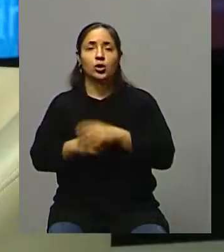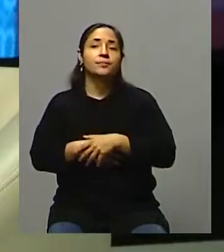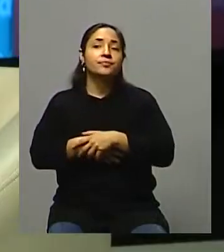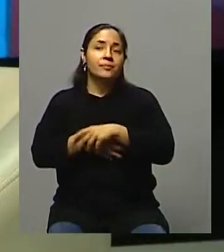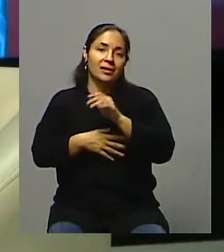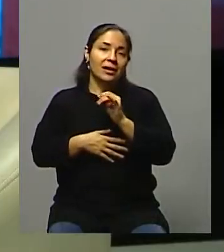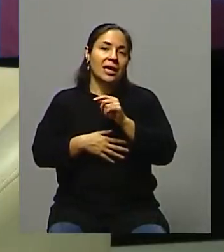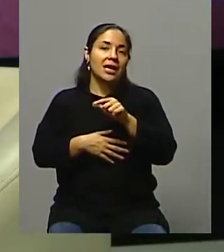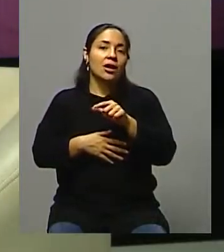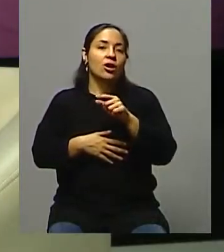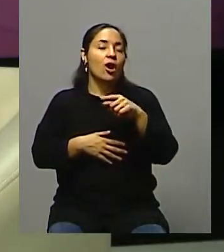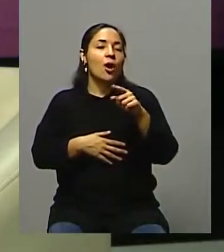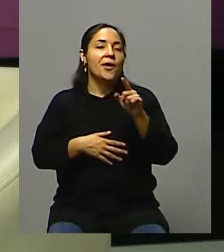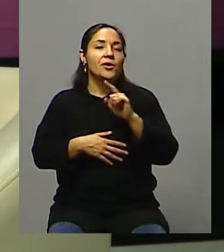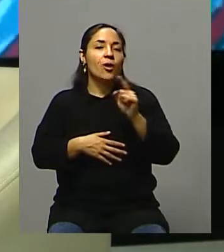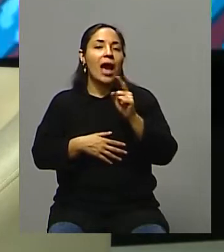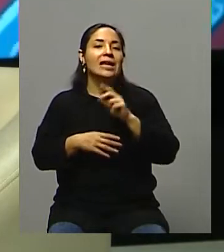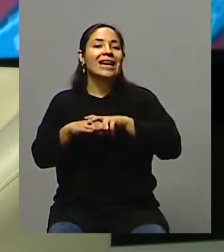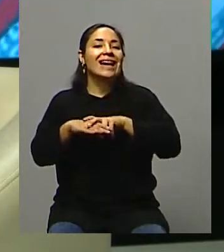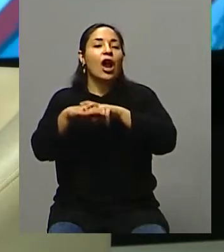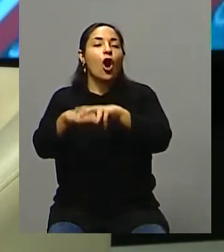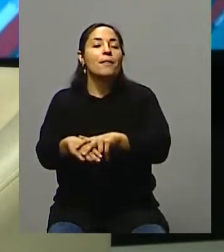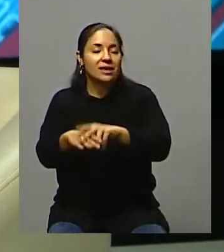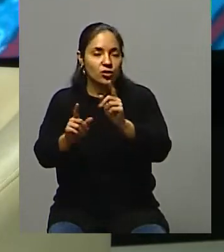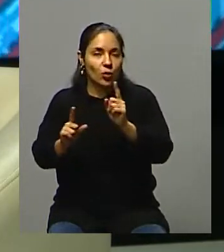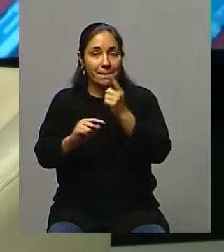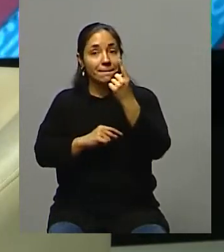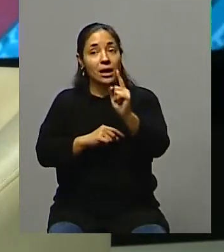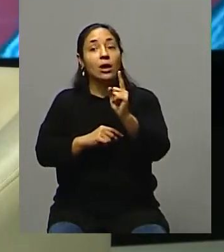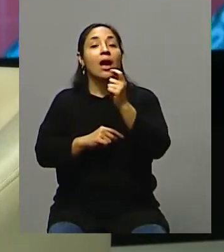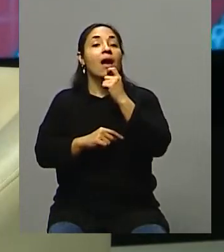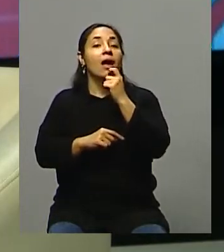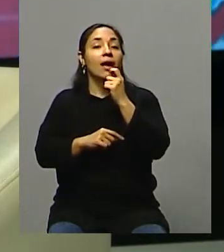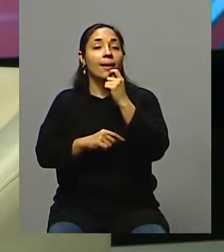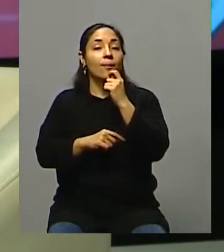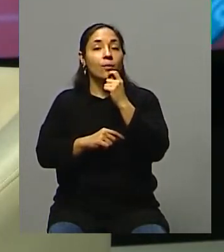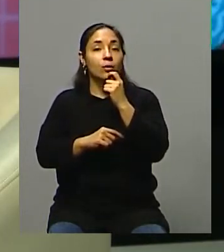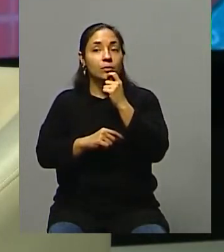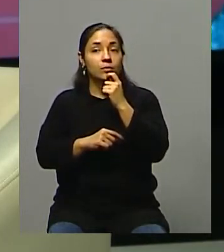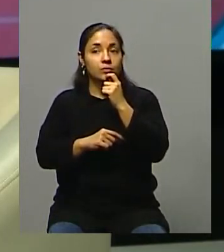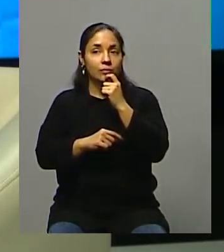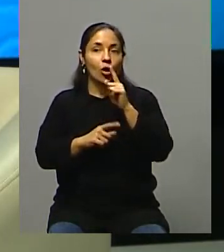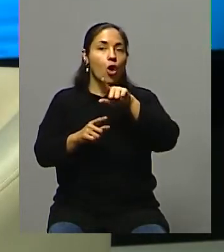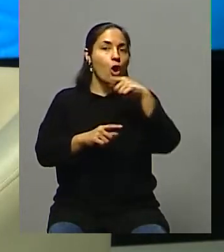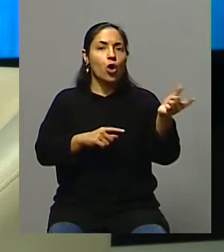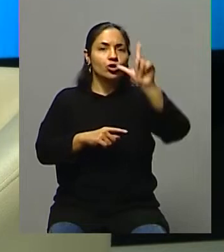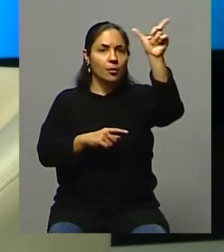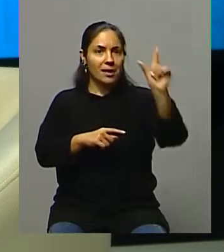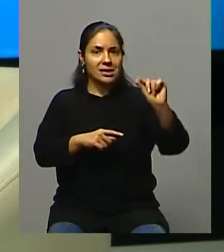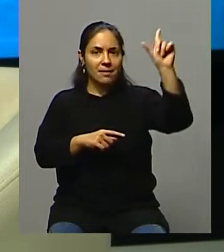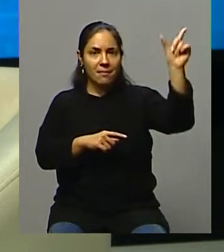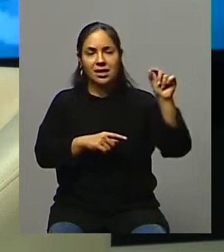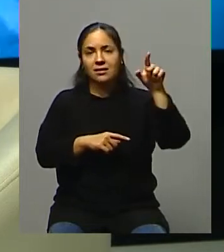hay una bajada de recomendación, pero por ejemplo, otras recomendaciones de otros países sostienen el